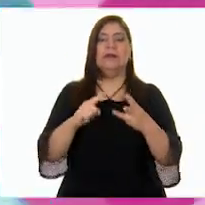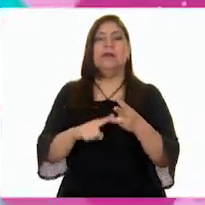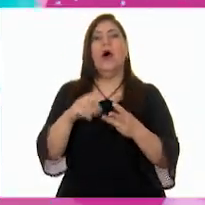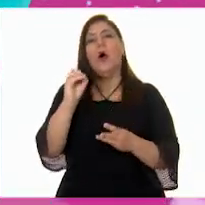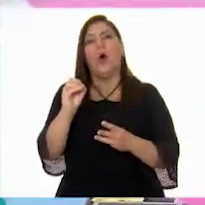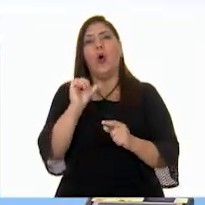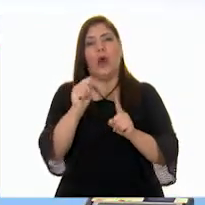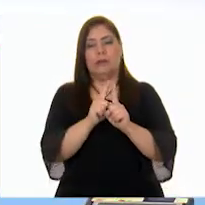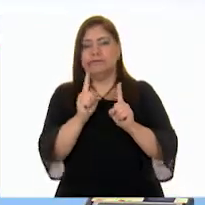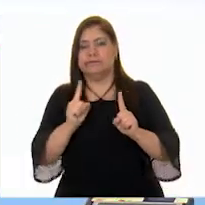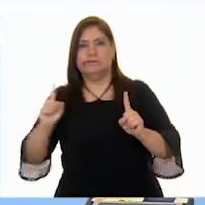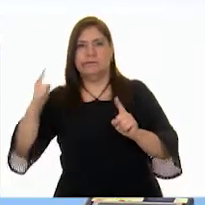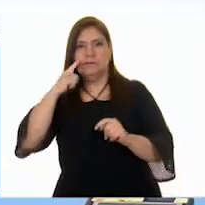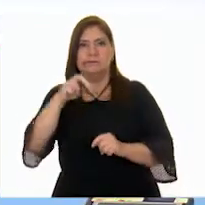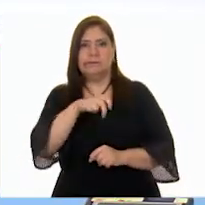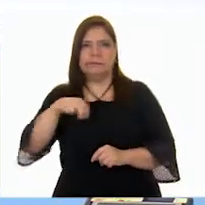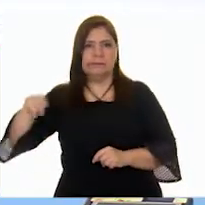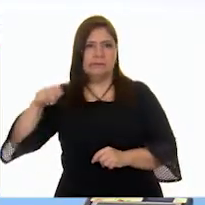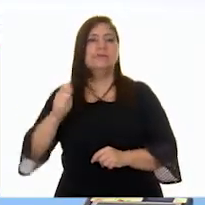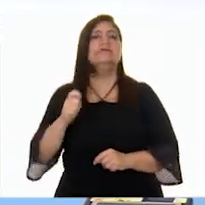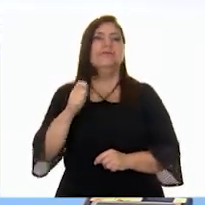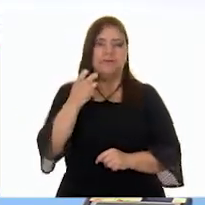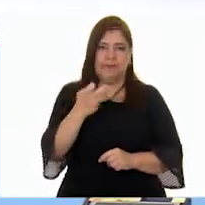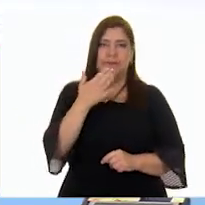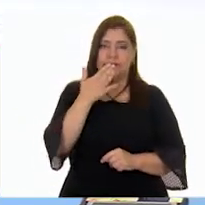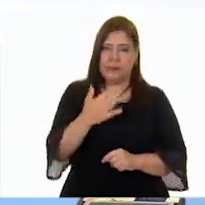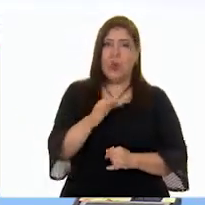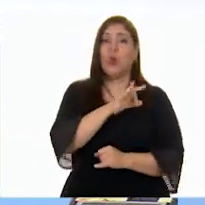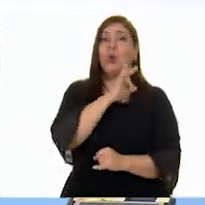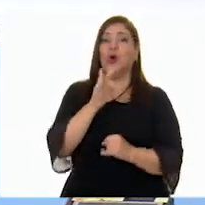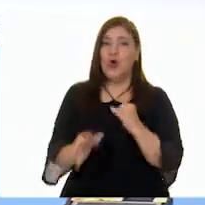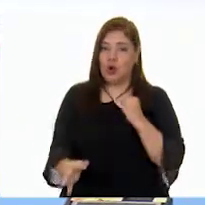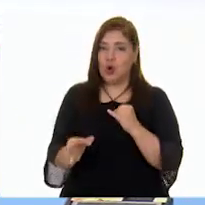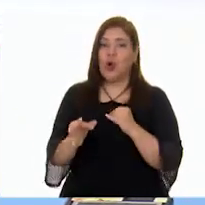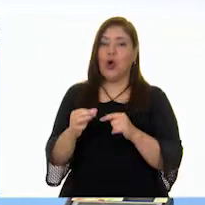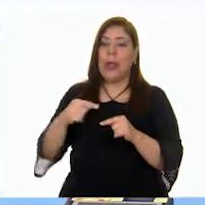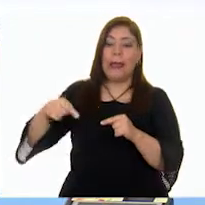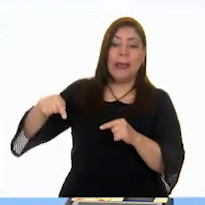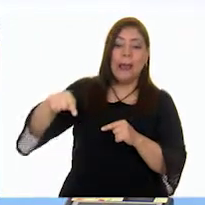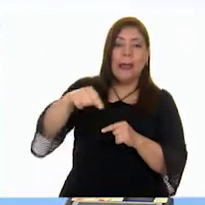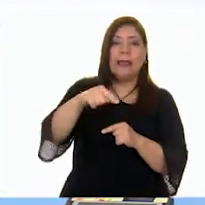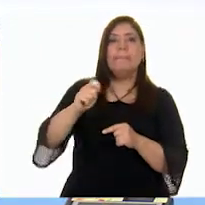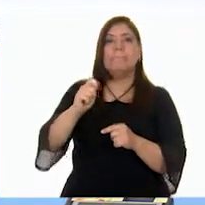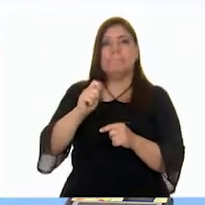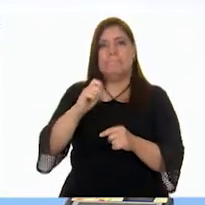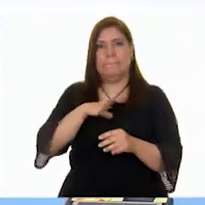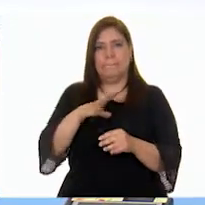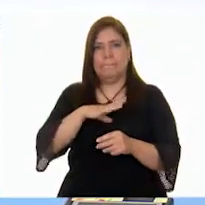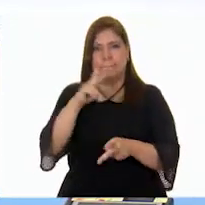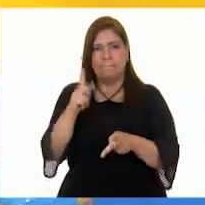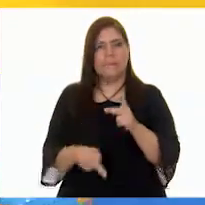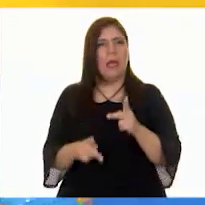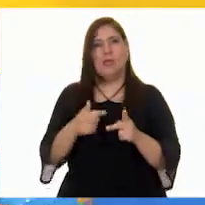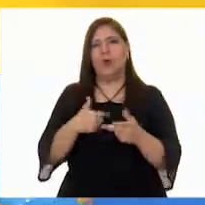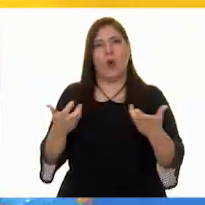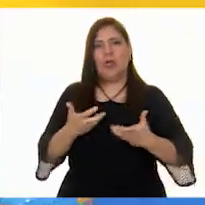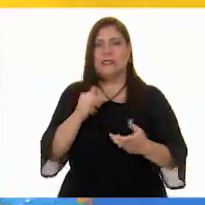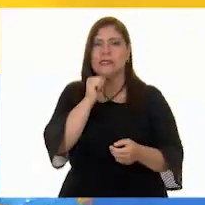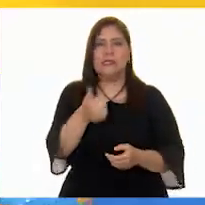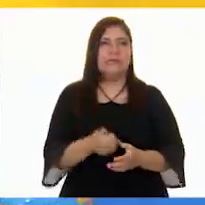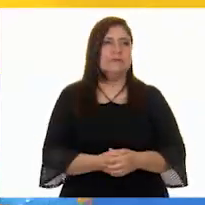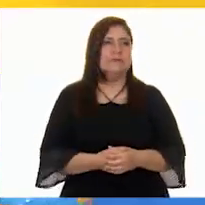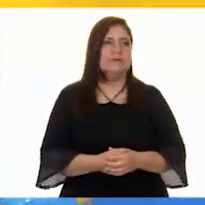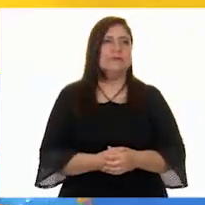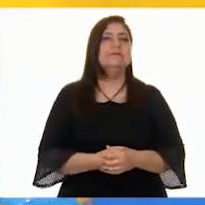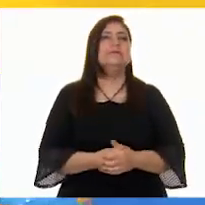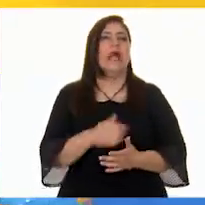¿cierto? Ajá. Y en la última parte de la pista ya no la recorría. A ver, veamos.